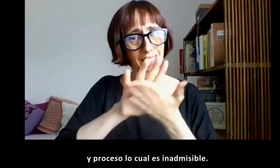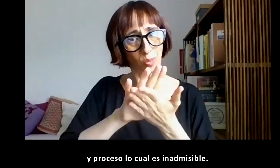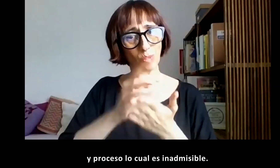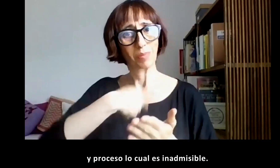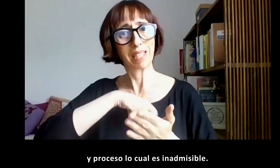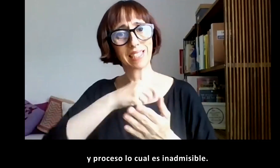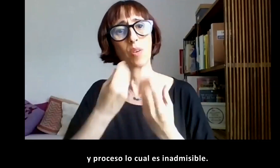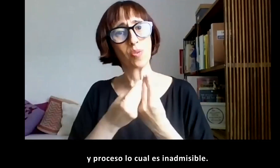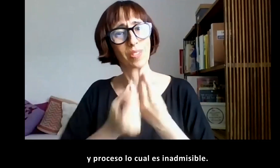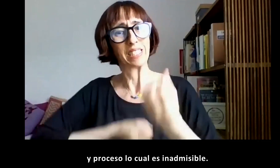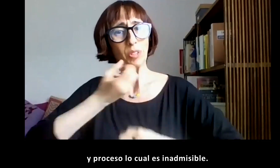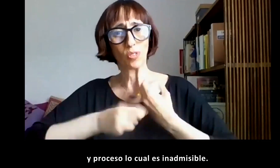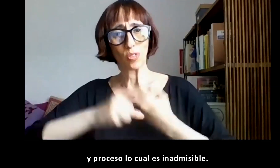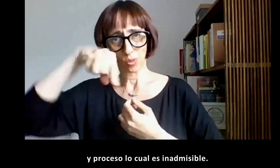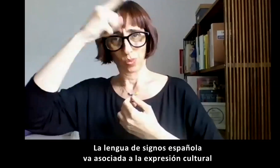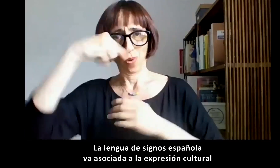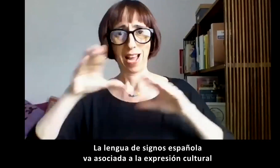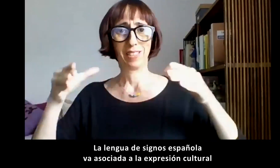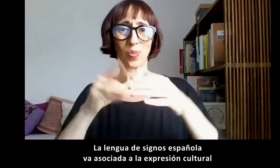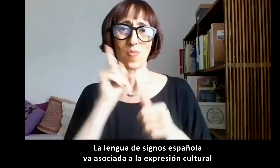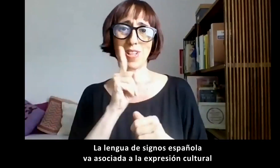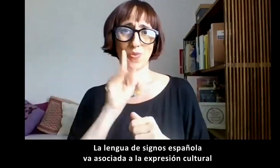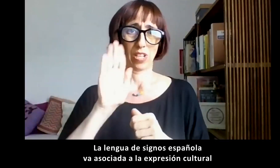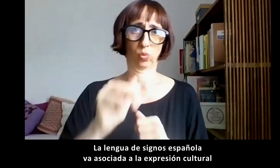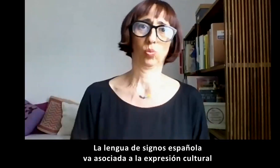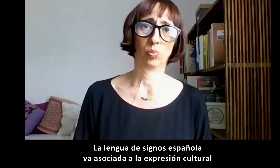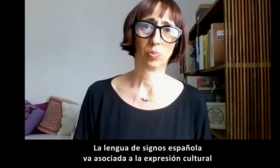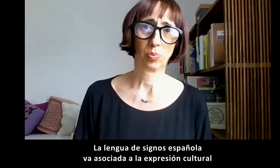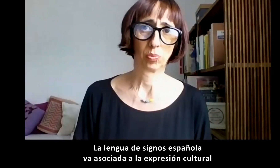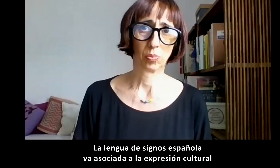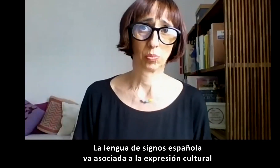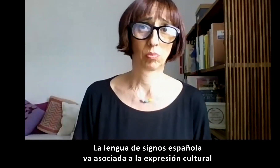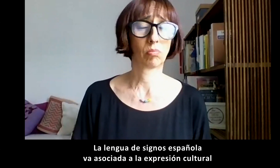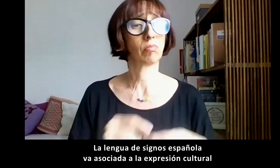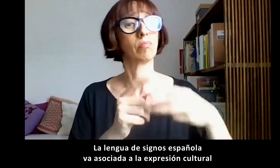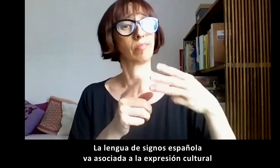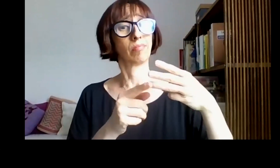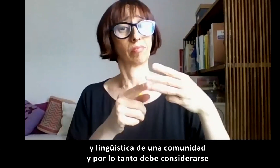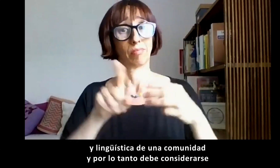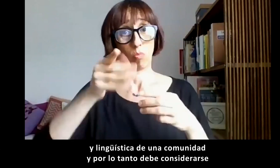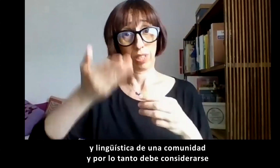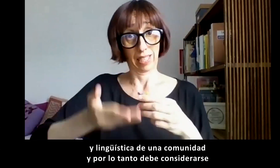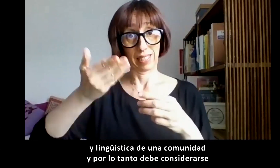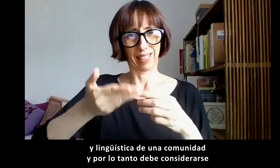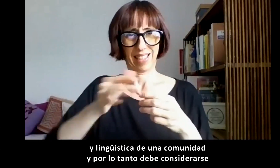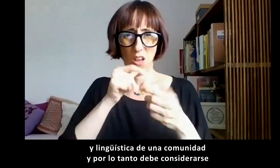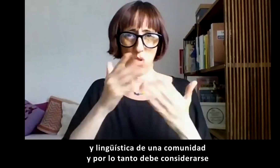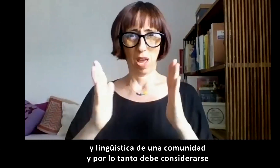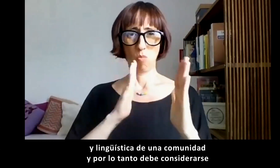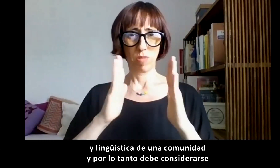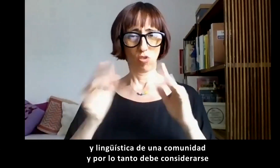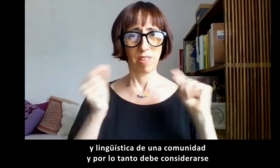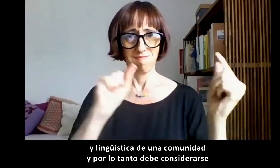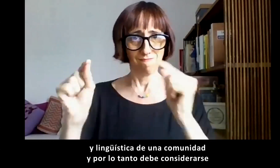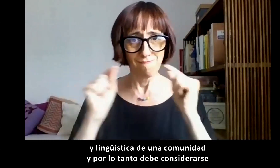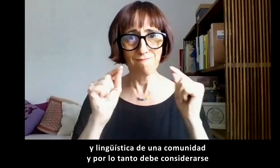es inadmisible. La lengua de signos española va asociada a la expresión cultural y lingüística de una comunidad y